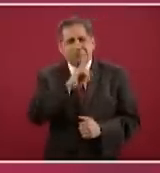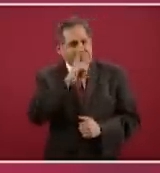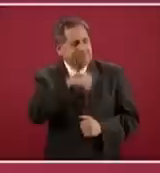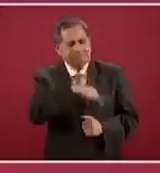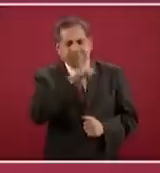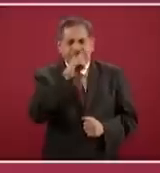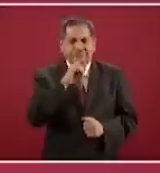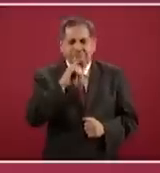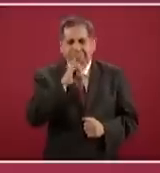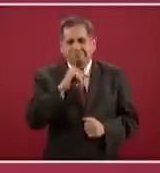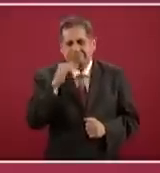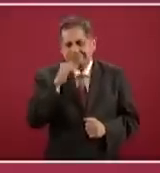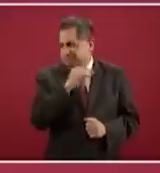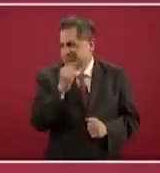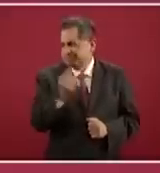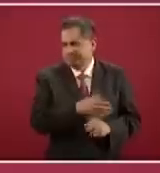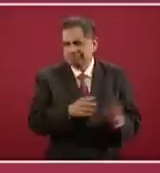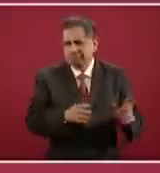Mentirosos.